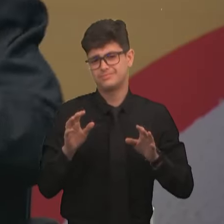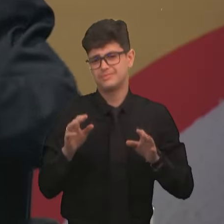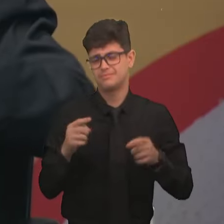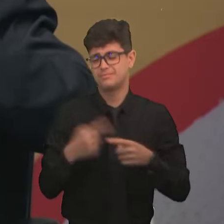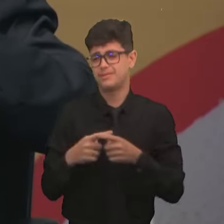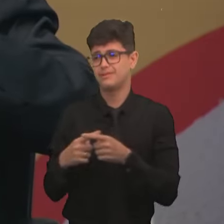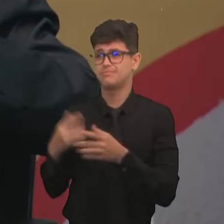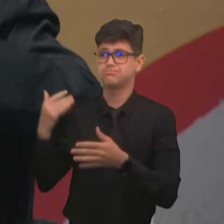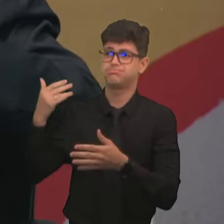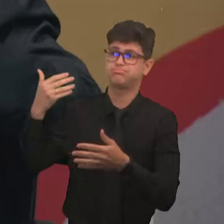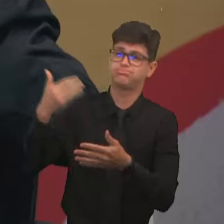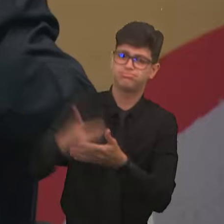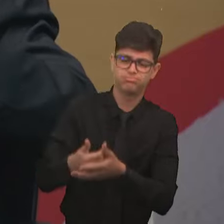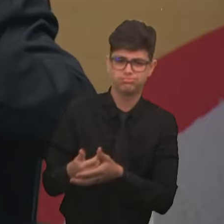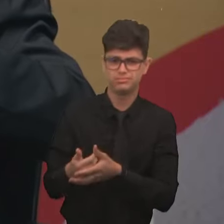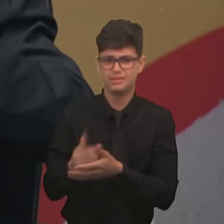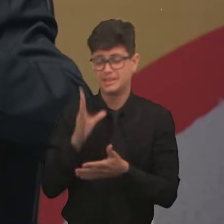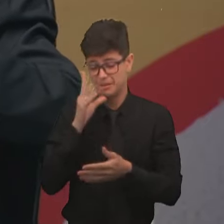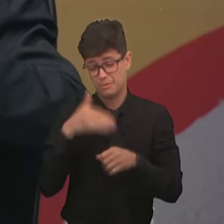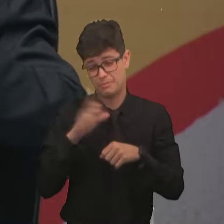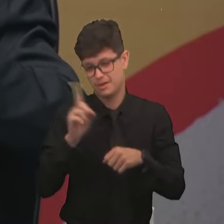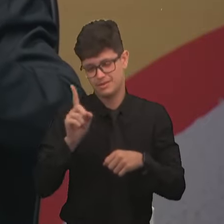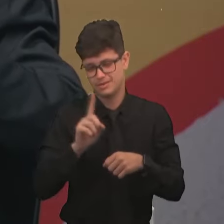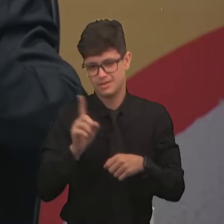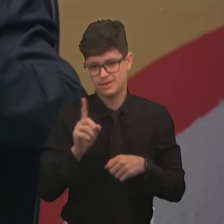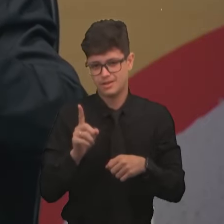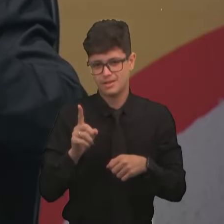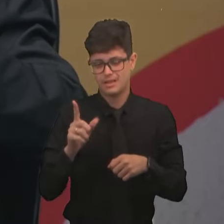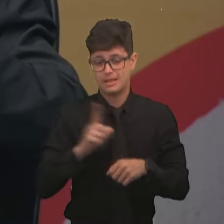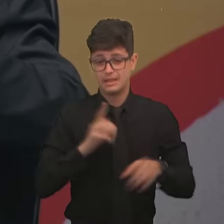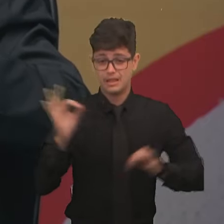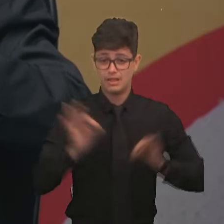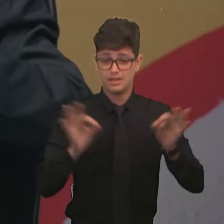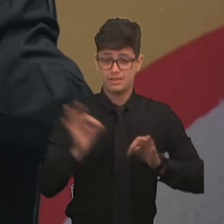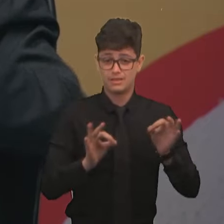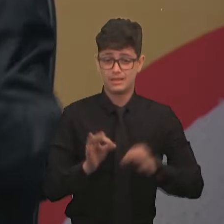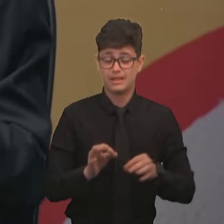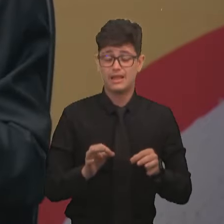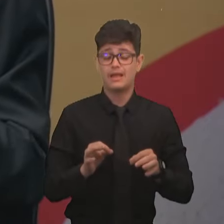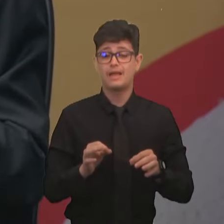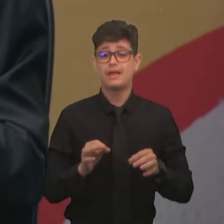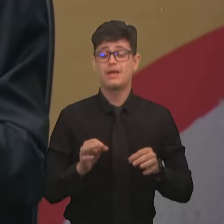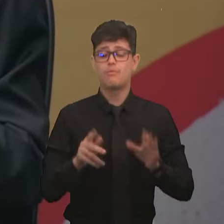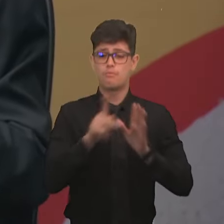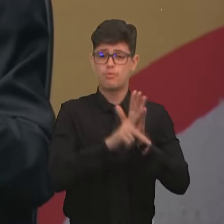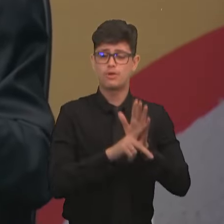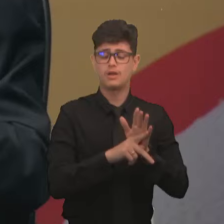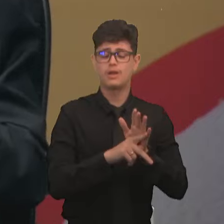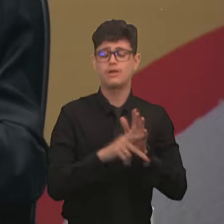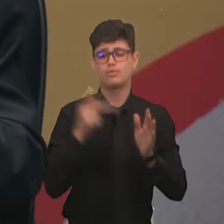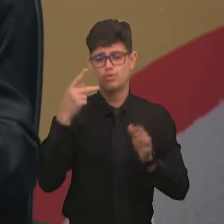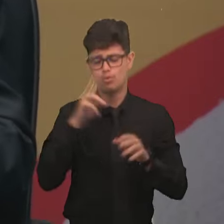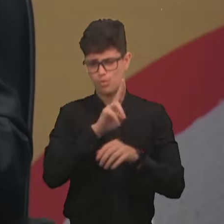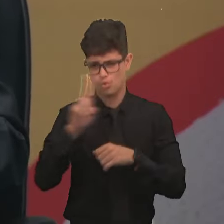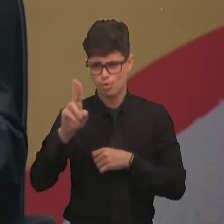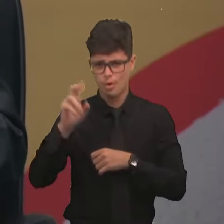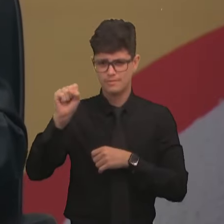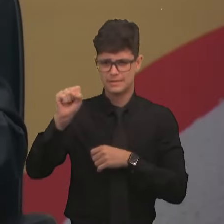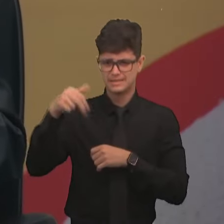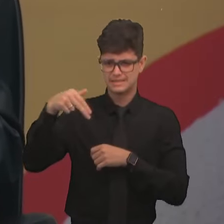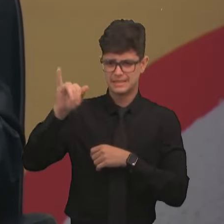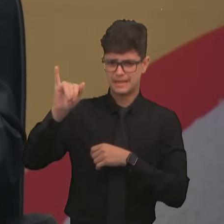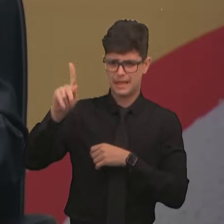Y para que no demorar tanto, estamos desarrollando una herramienta llamada Sniper. Los jueces, sobre todo